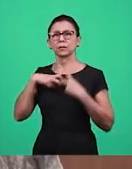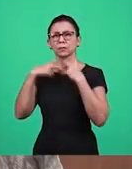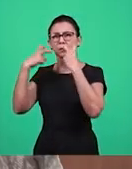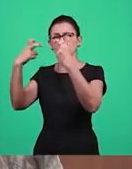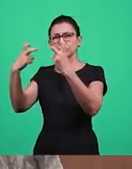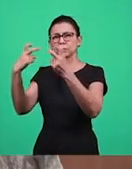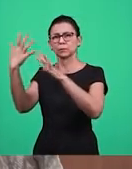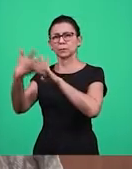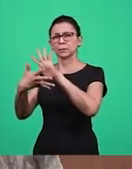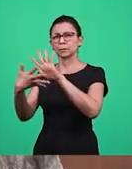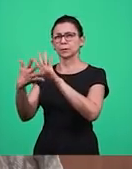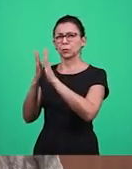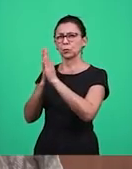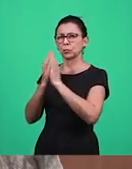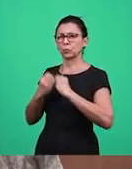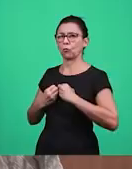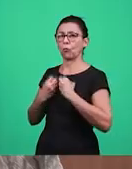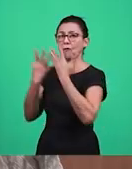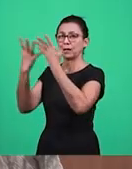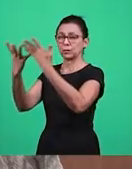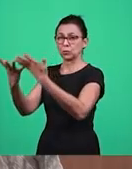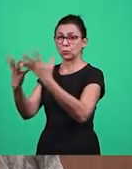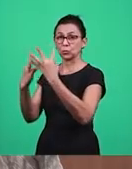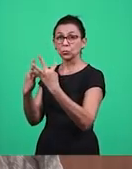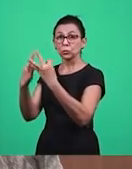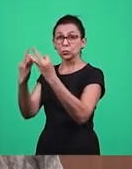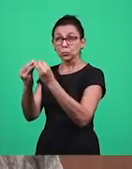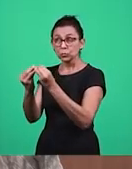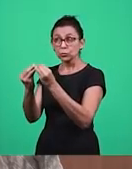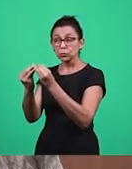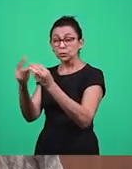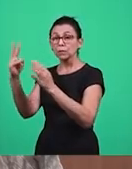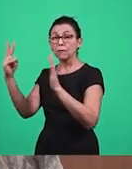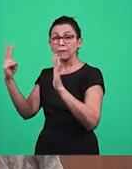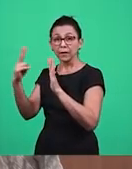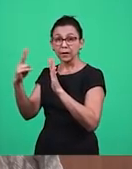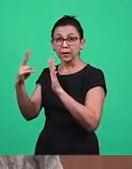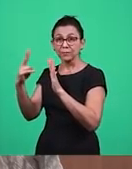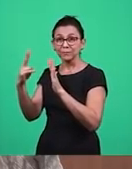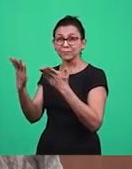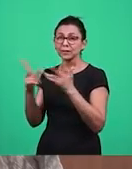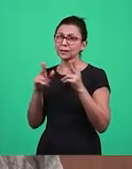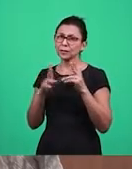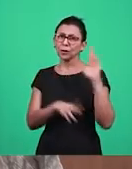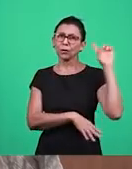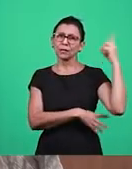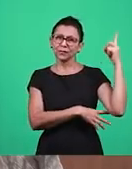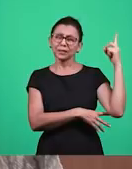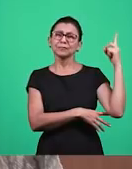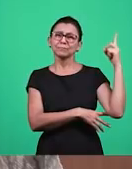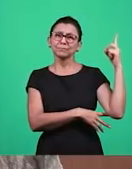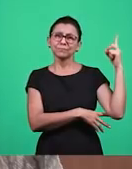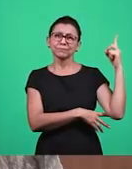clamor. Y ahí David, él puede sentir el verdadero perdón del amor de Dios.